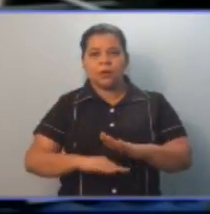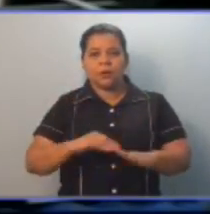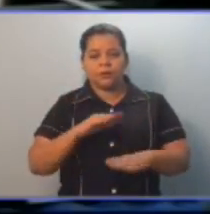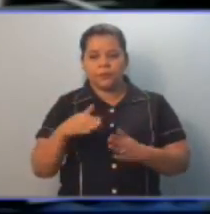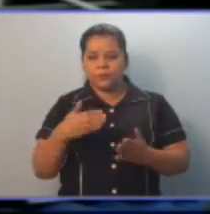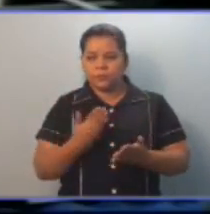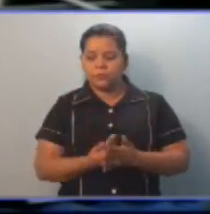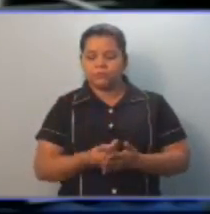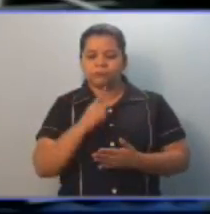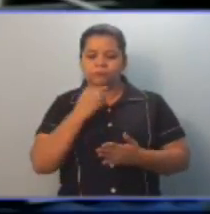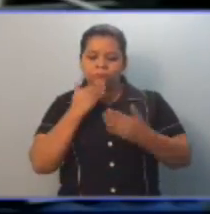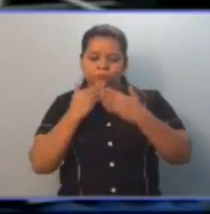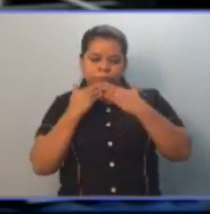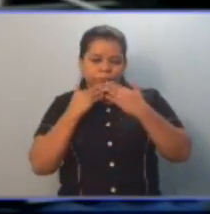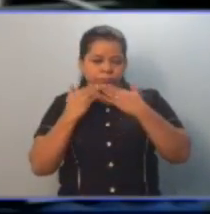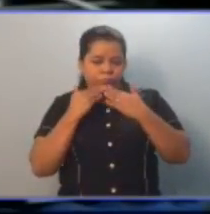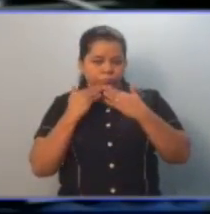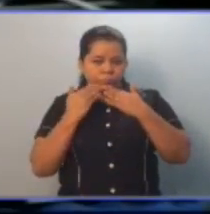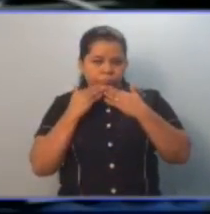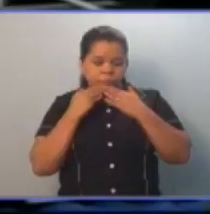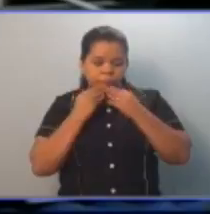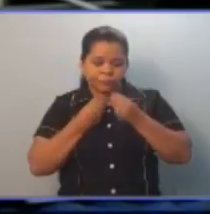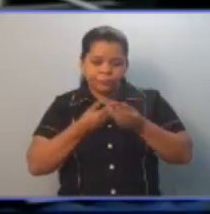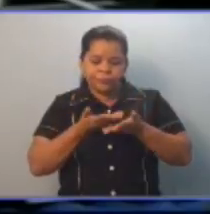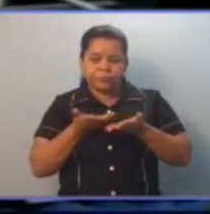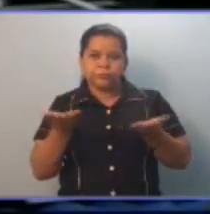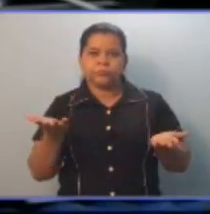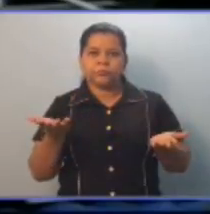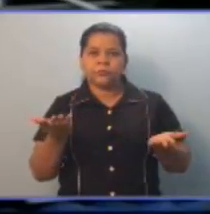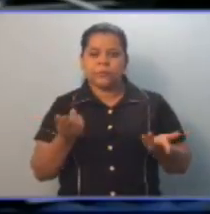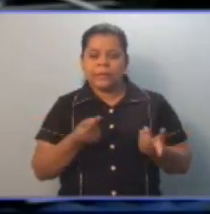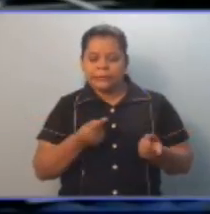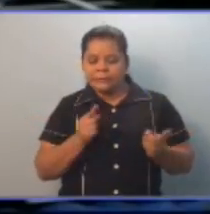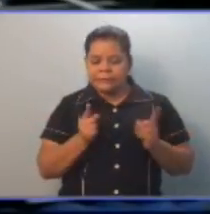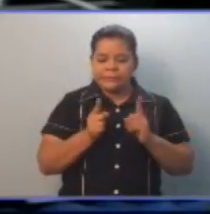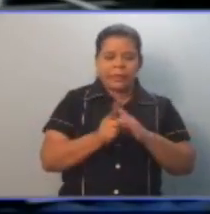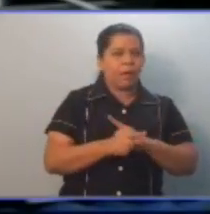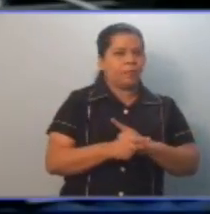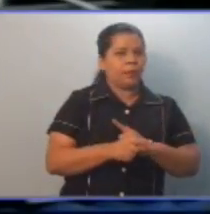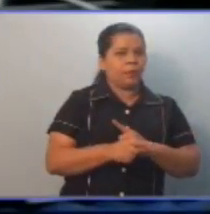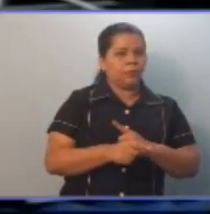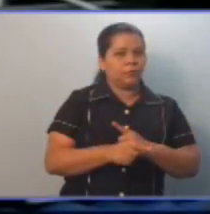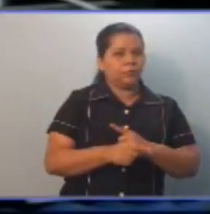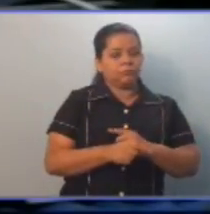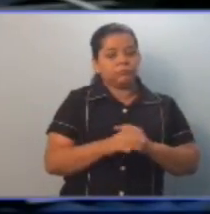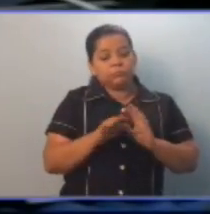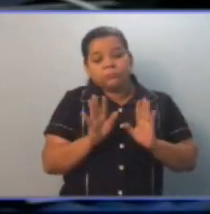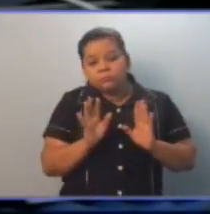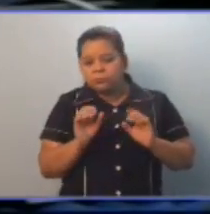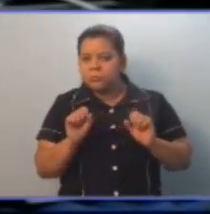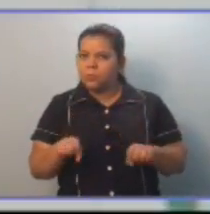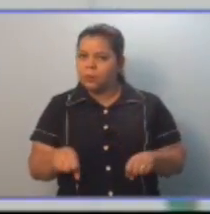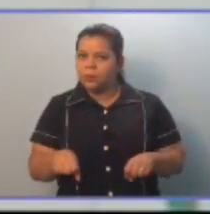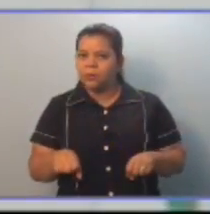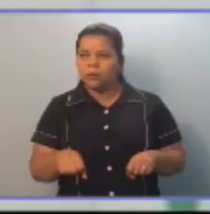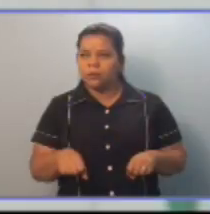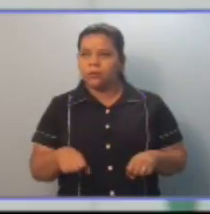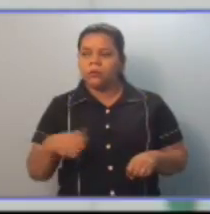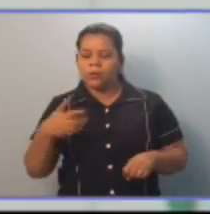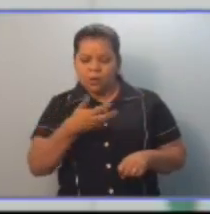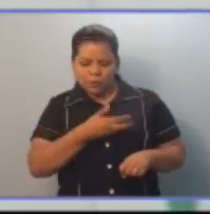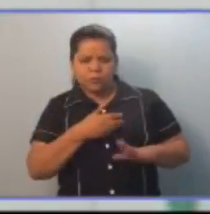una interpretación de tipo expansivo, cambia el sentido. Esto es posible en